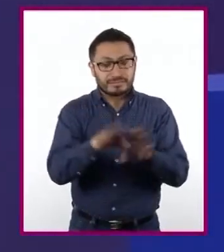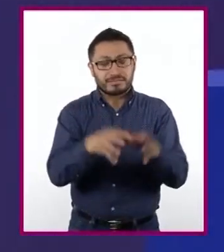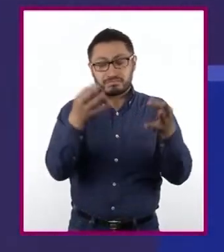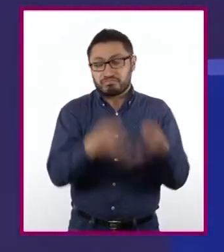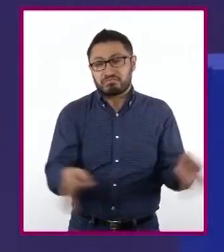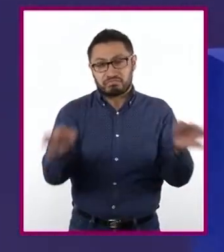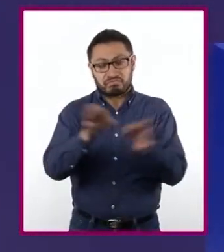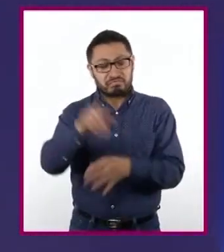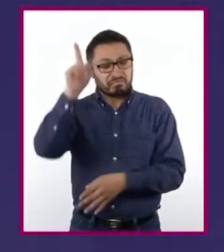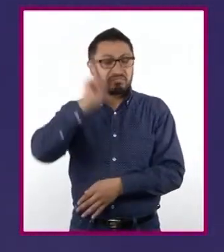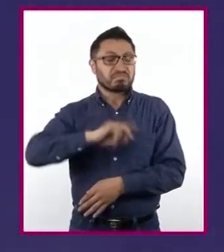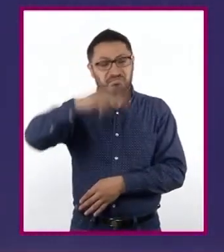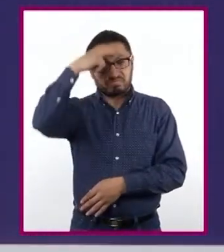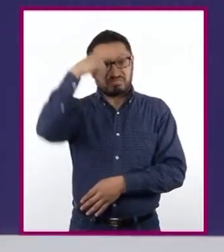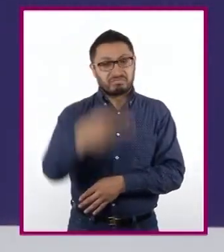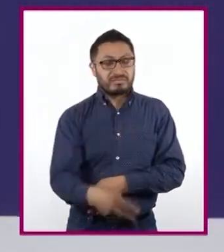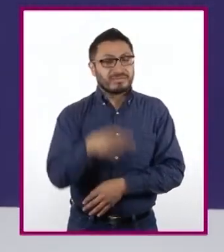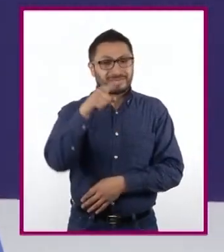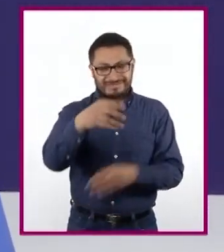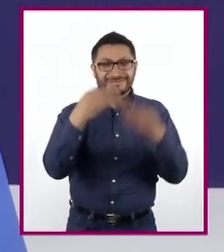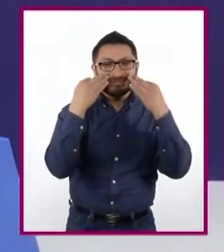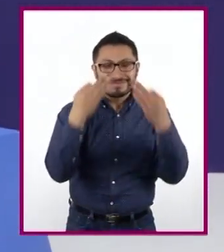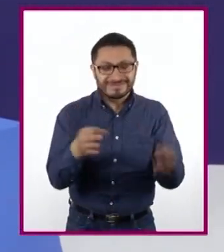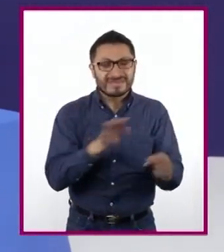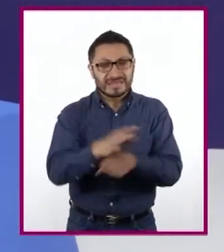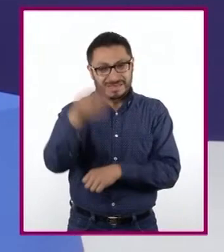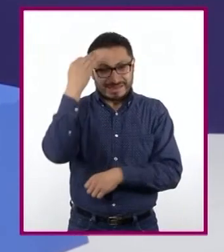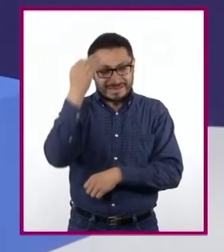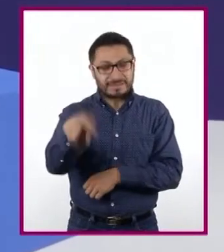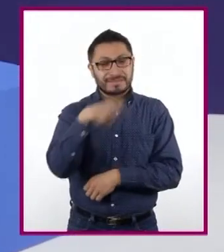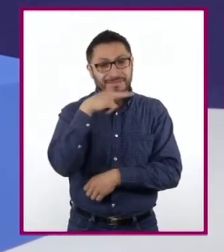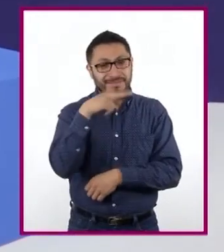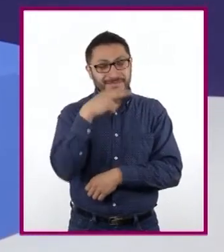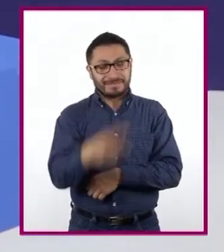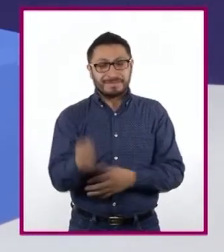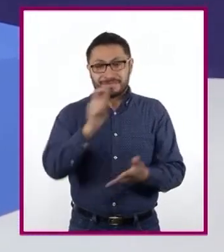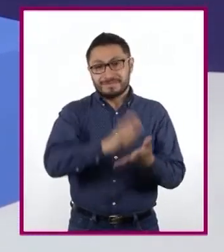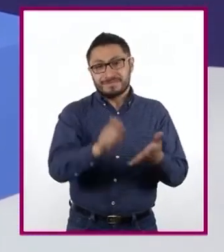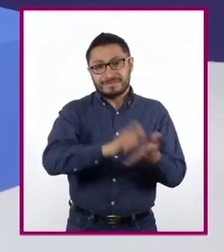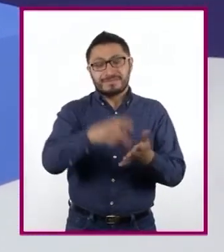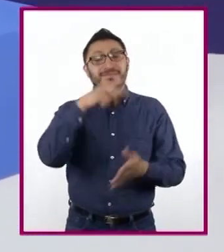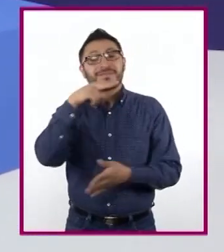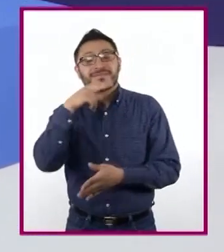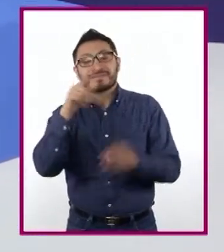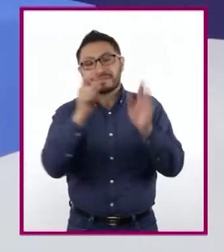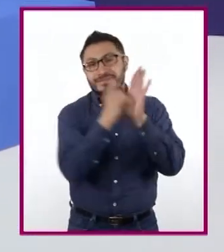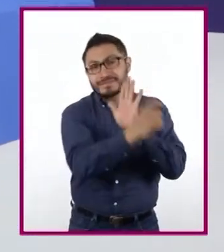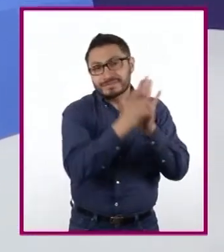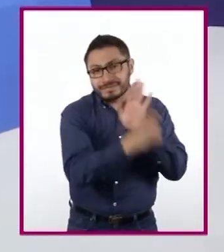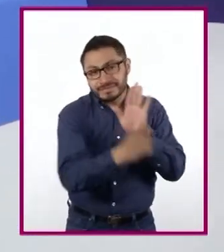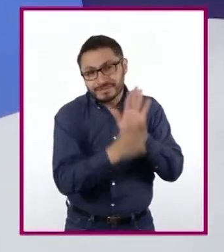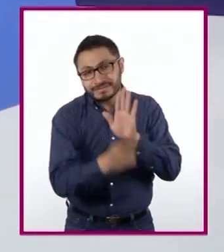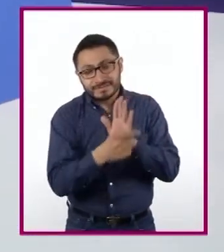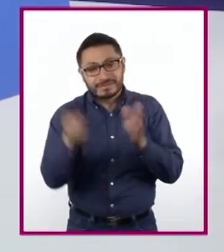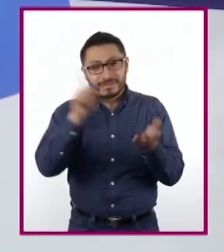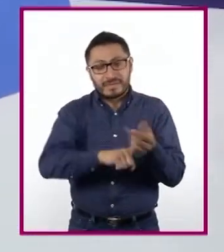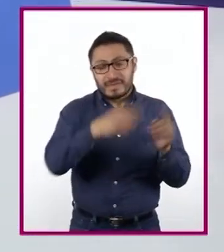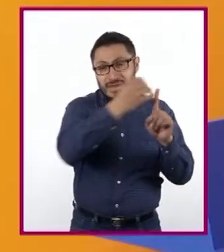mexicana. ¿Se dieron cuenta en qué tiempo verbal se encontraban los verbos subrayados en la línea del